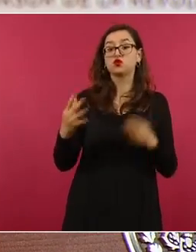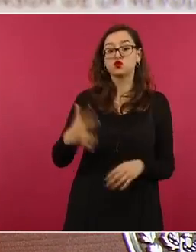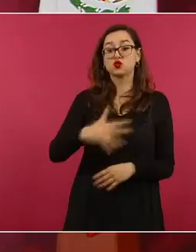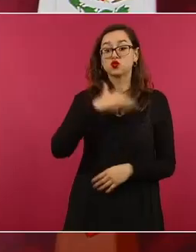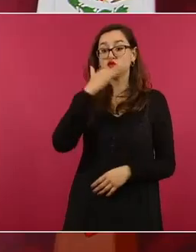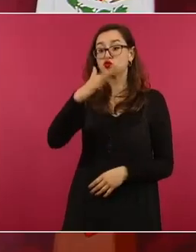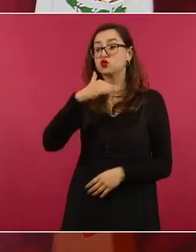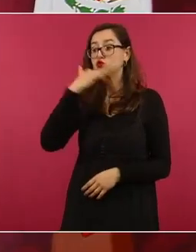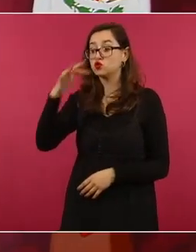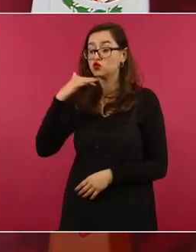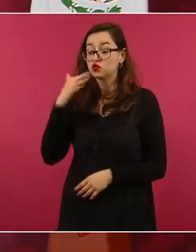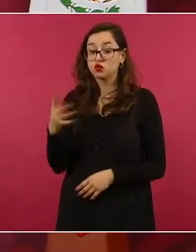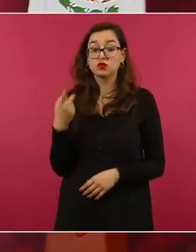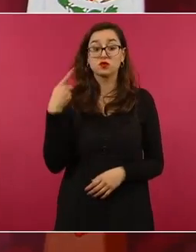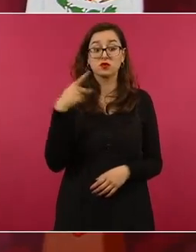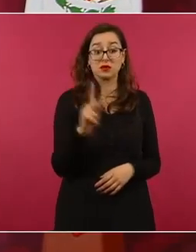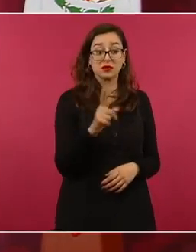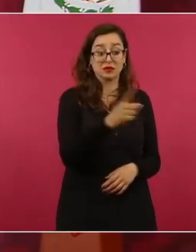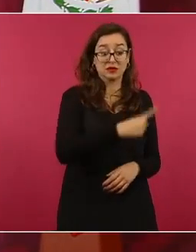intelectual,